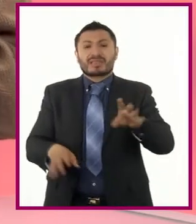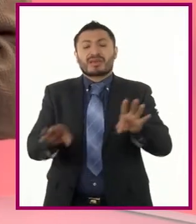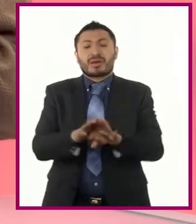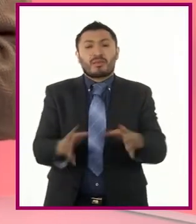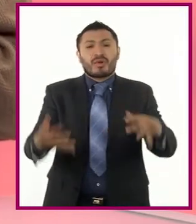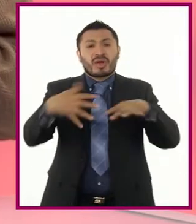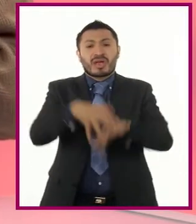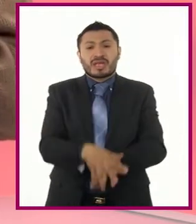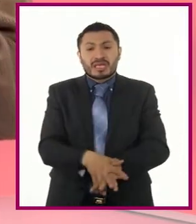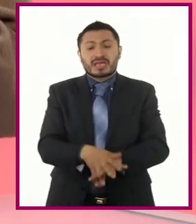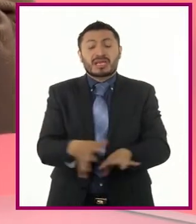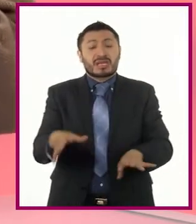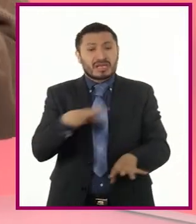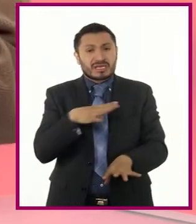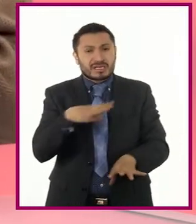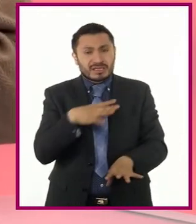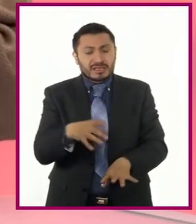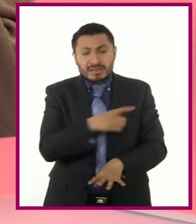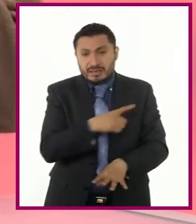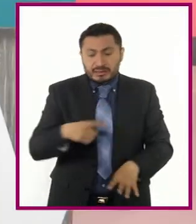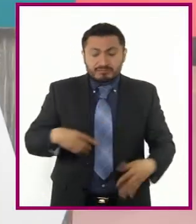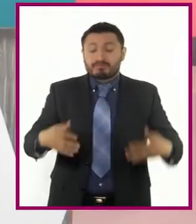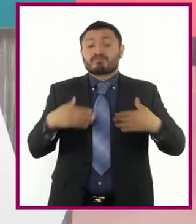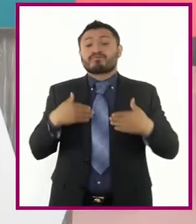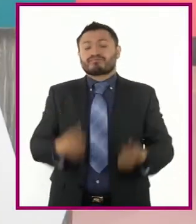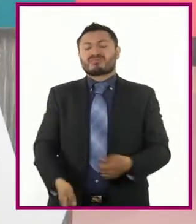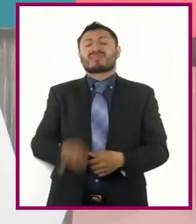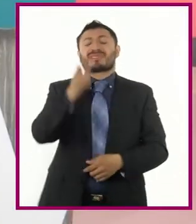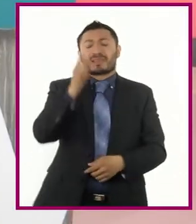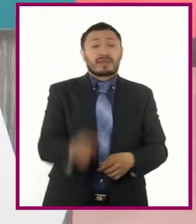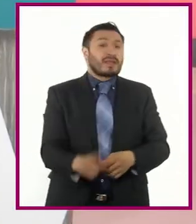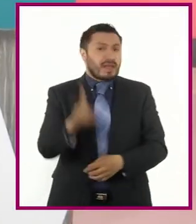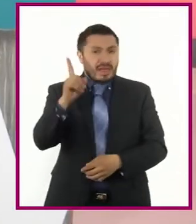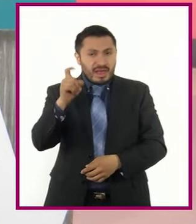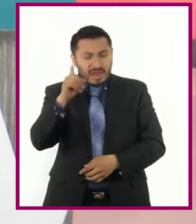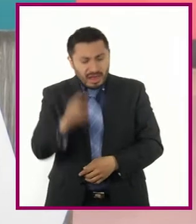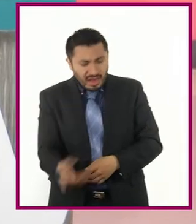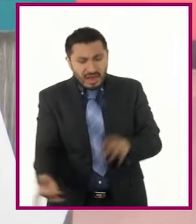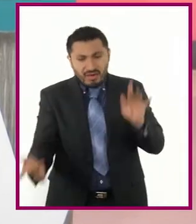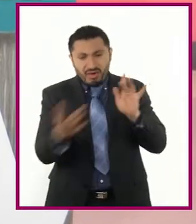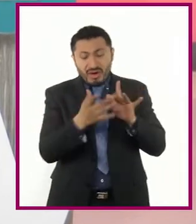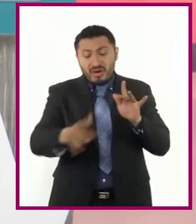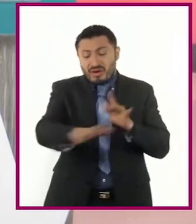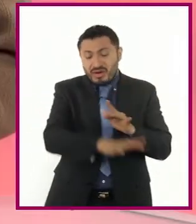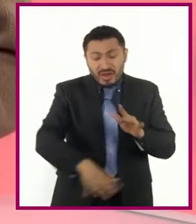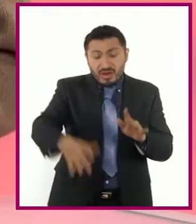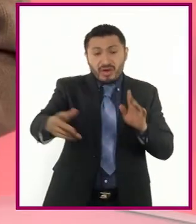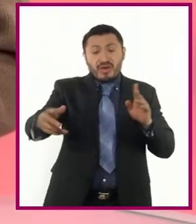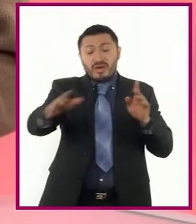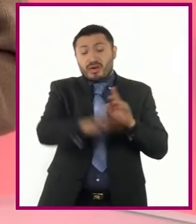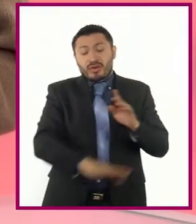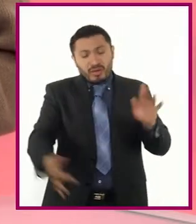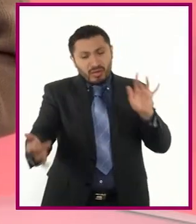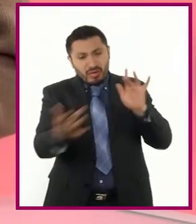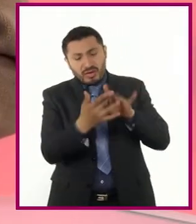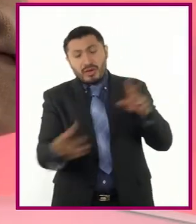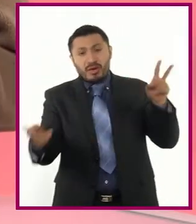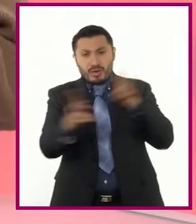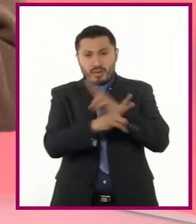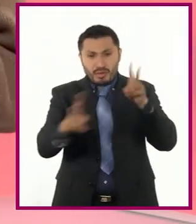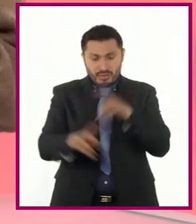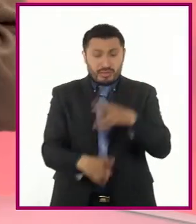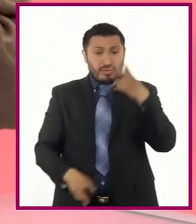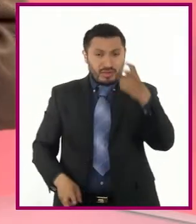integración lo que tenemos que estar entendiendo, es decir, cómo el agua interactúa con el suelo, cómo el suelo interactúa con el aire. Y en ese